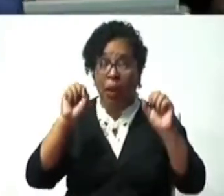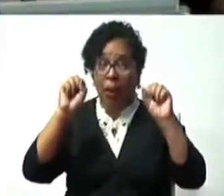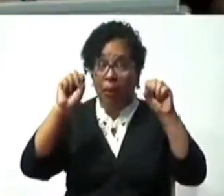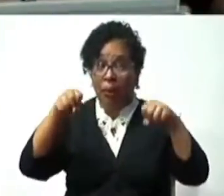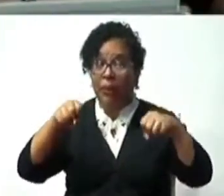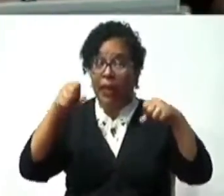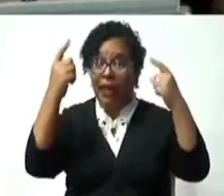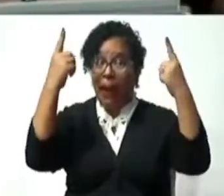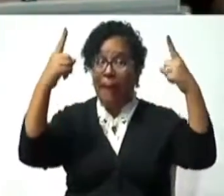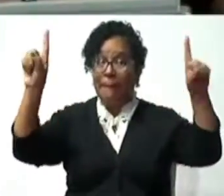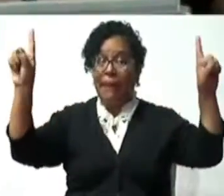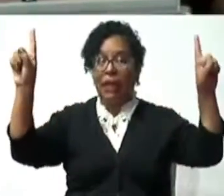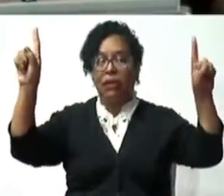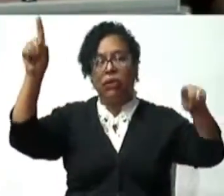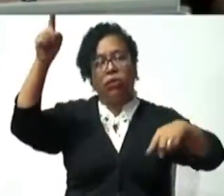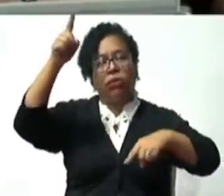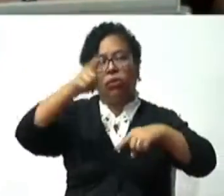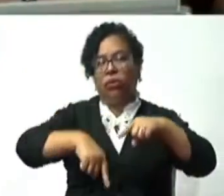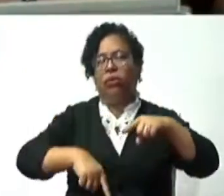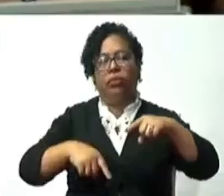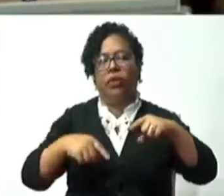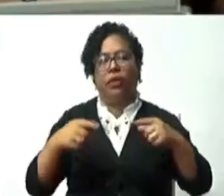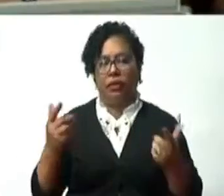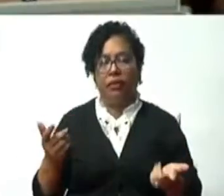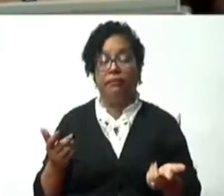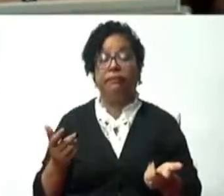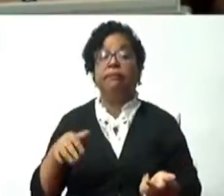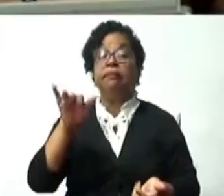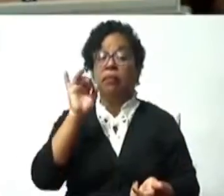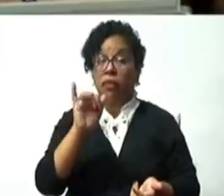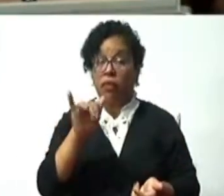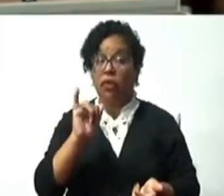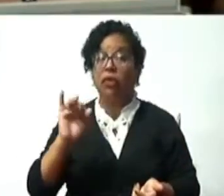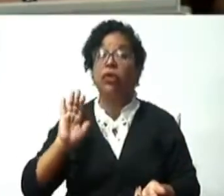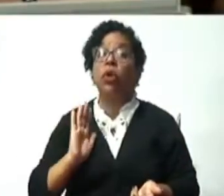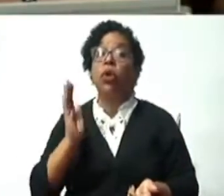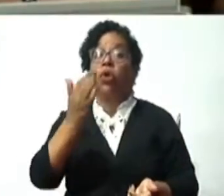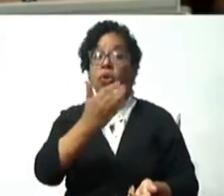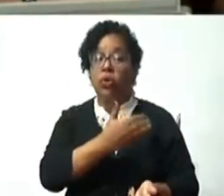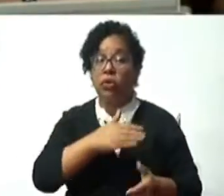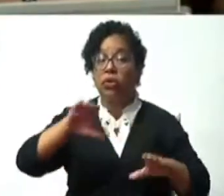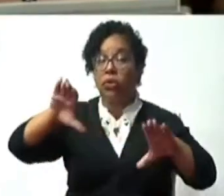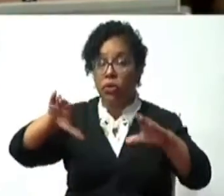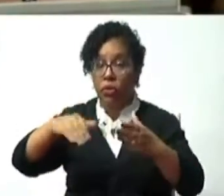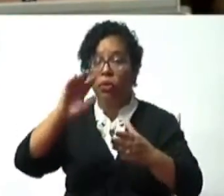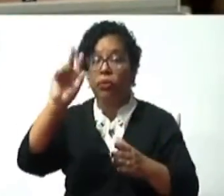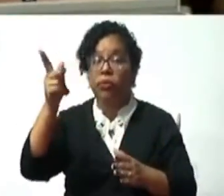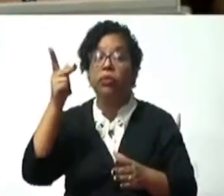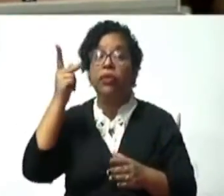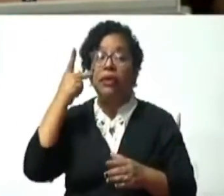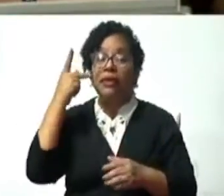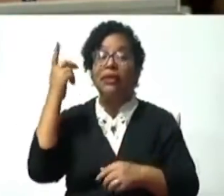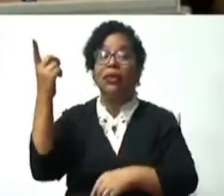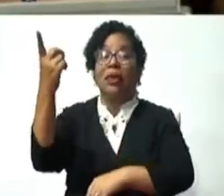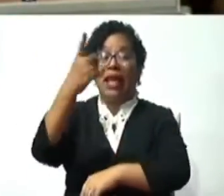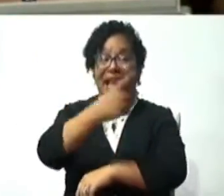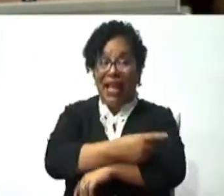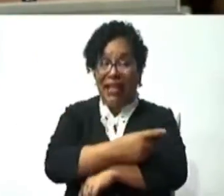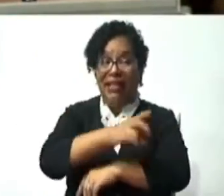vicisitudes. Y es por ello que nuestra organización el día 7 va a marchar con el